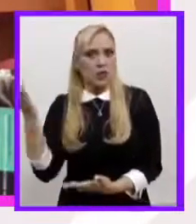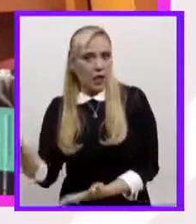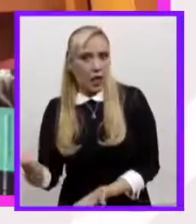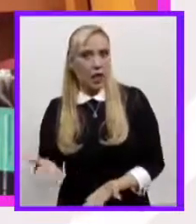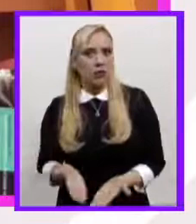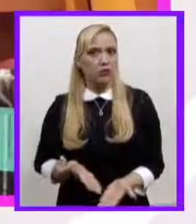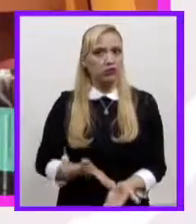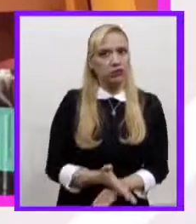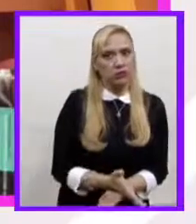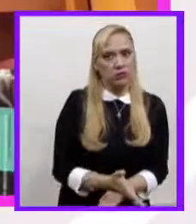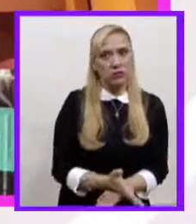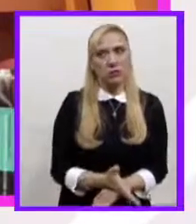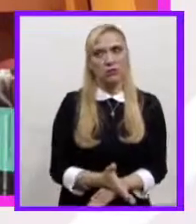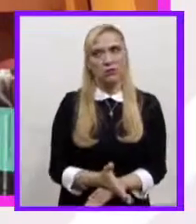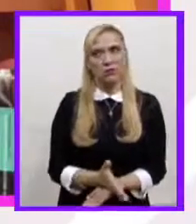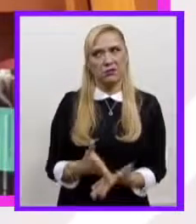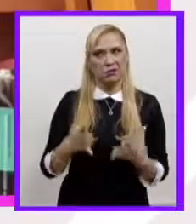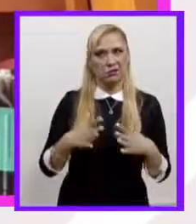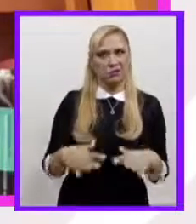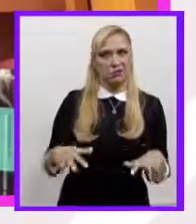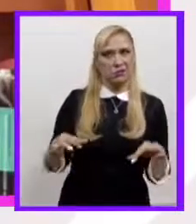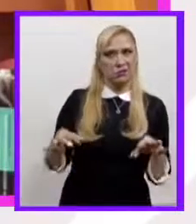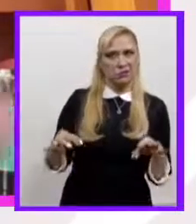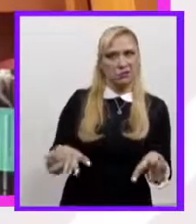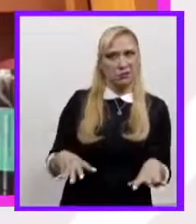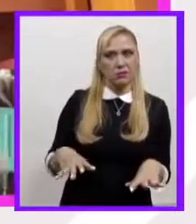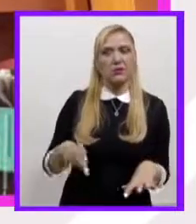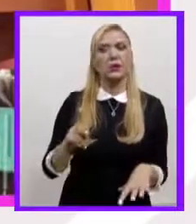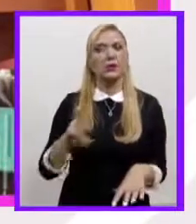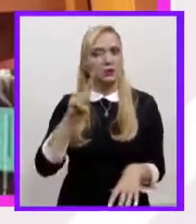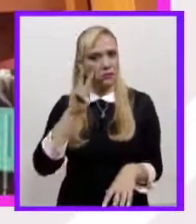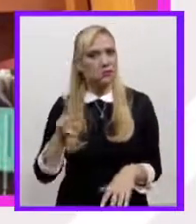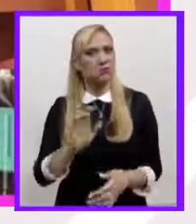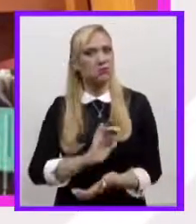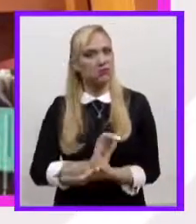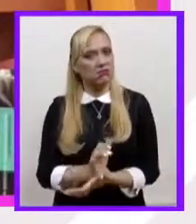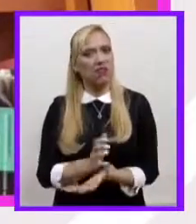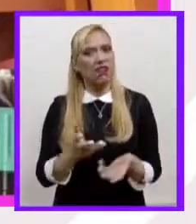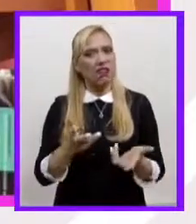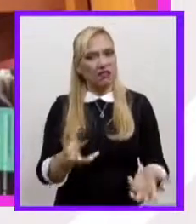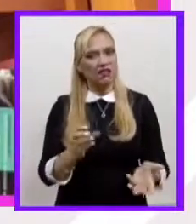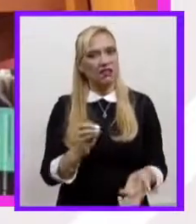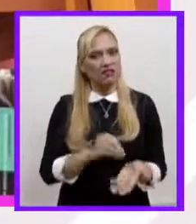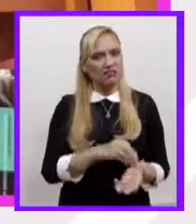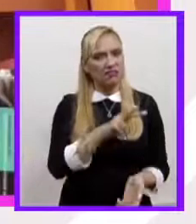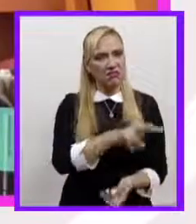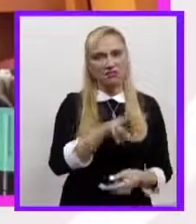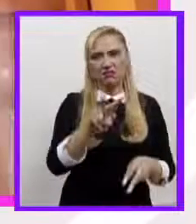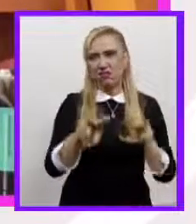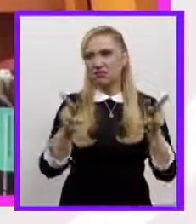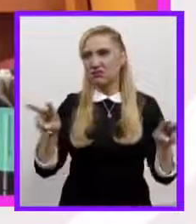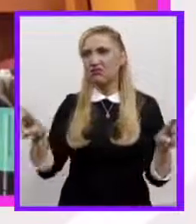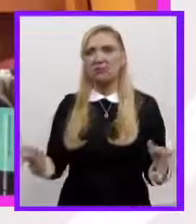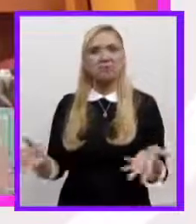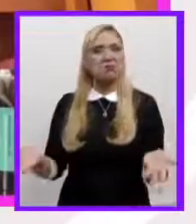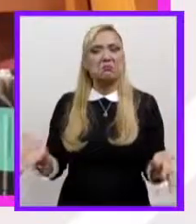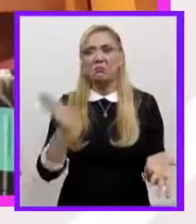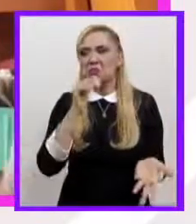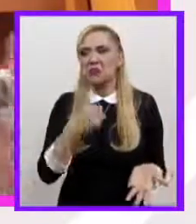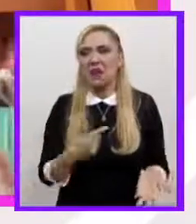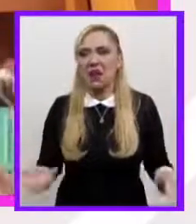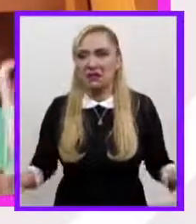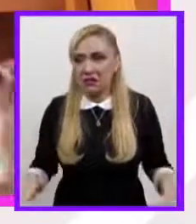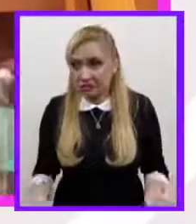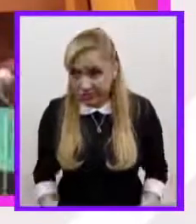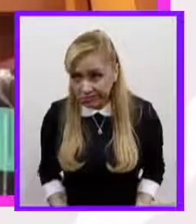podría incomodar, pero al mismo tiempo vemos que existe discriminación en las calles y que realmente no hay nada que podamos hacer